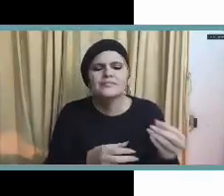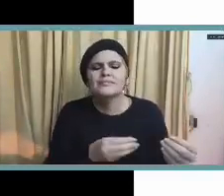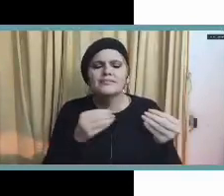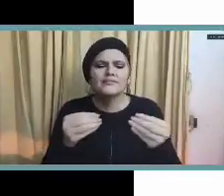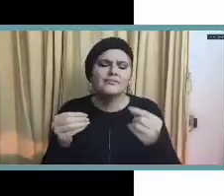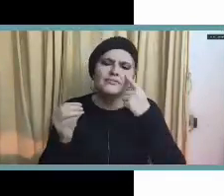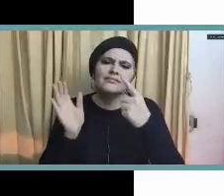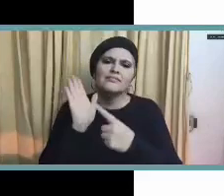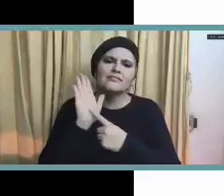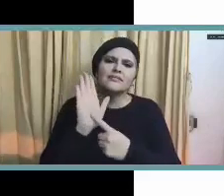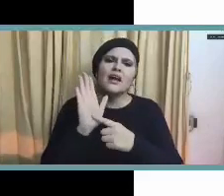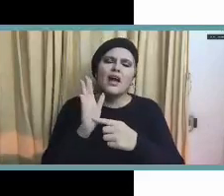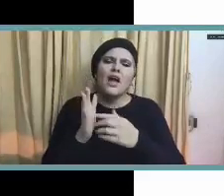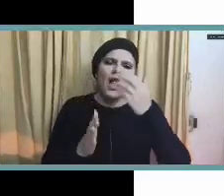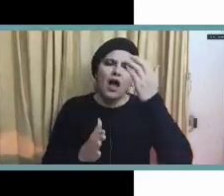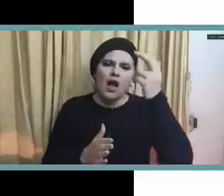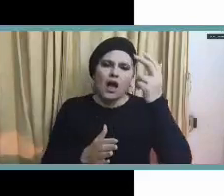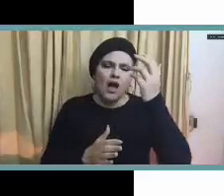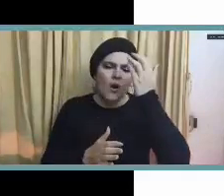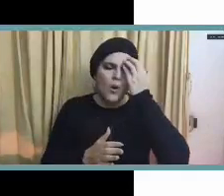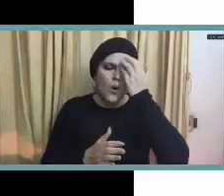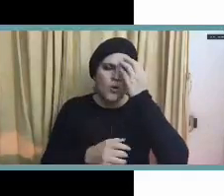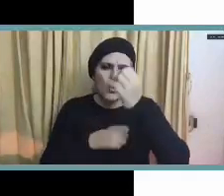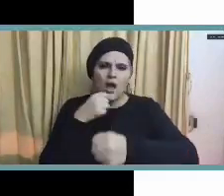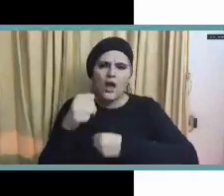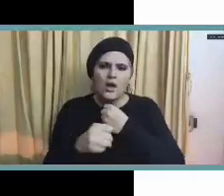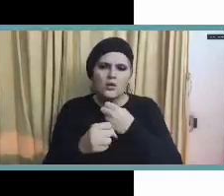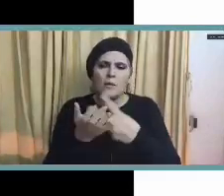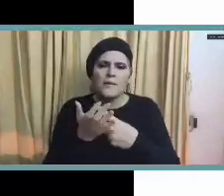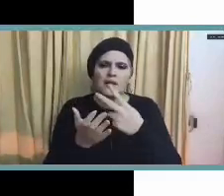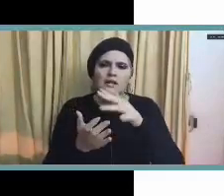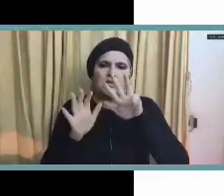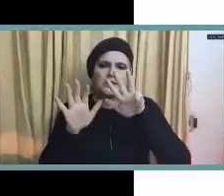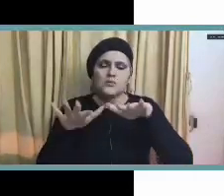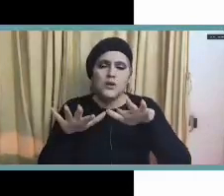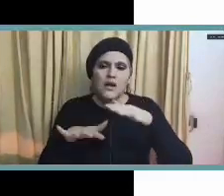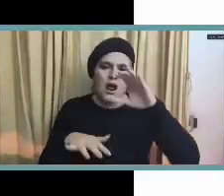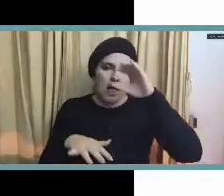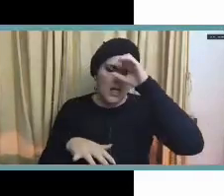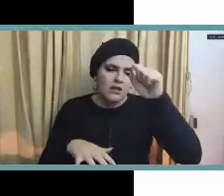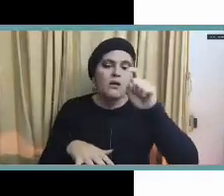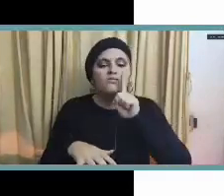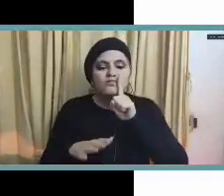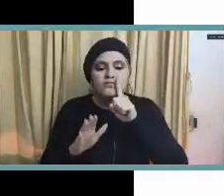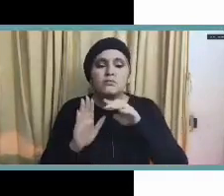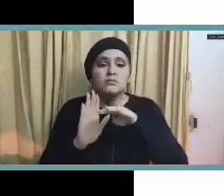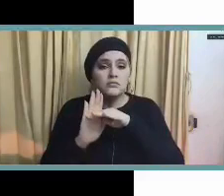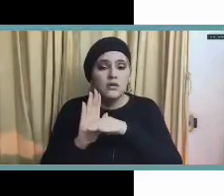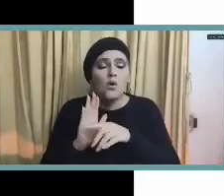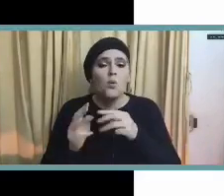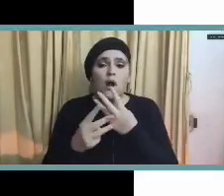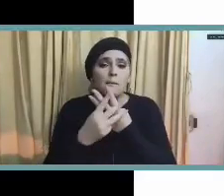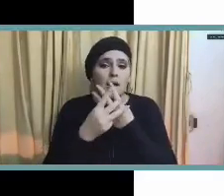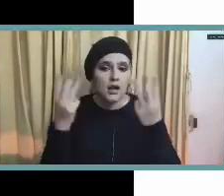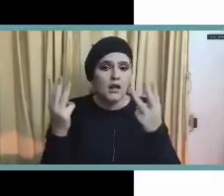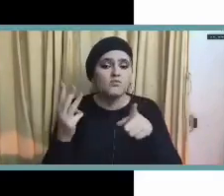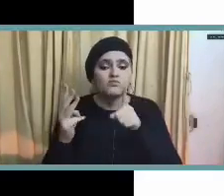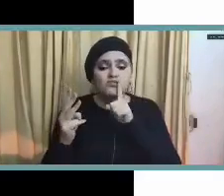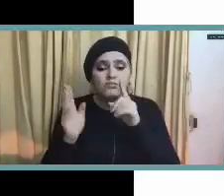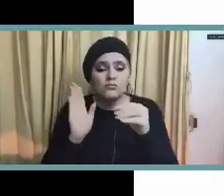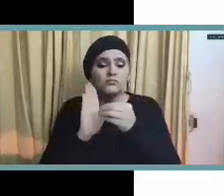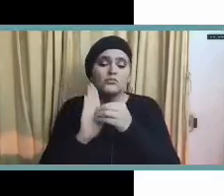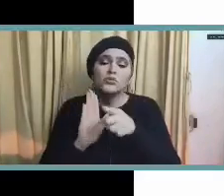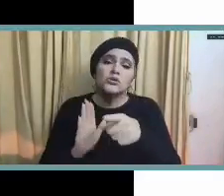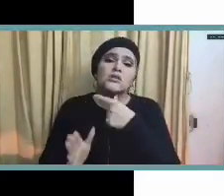del año pasado en Argentina sobre diagnóstico y tratamiento, que también está en nuestra página web por si lo quieren revisar, que es